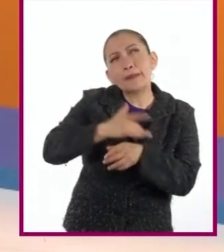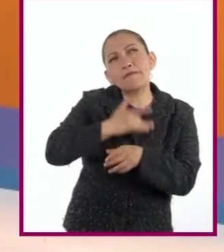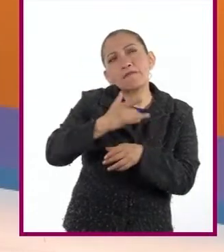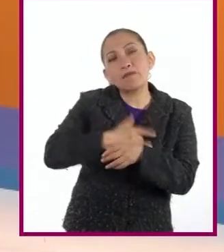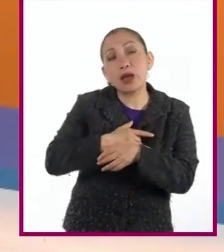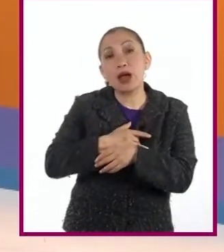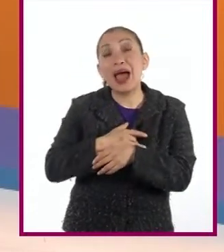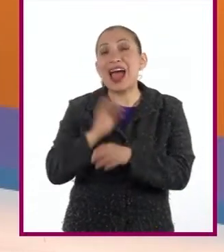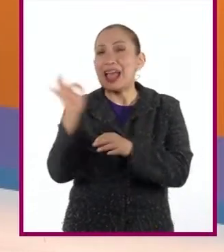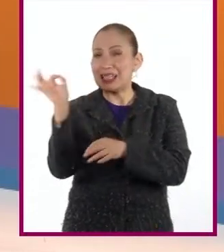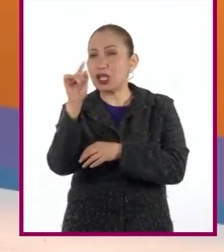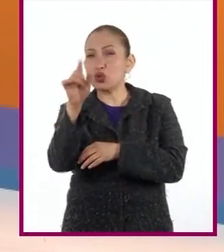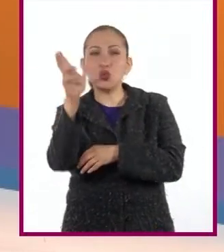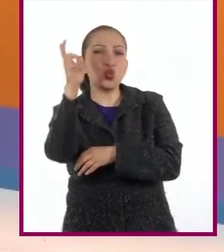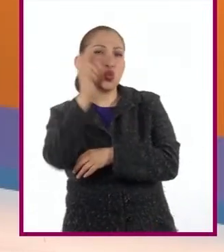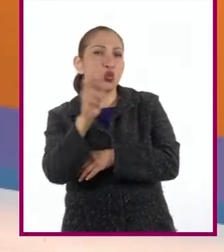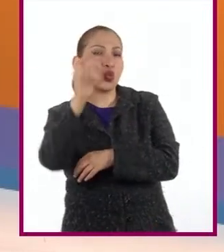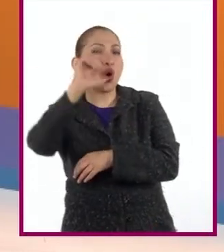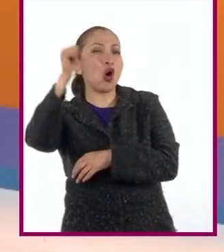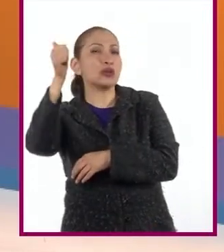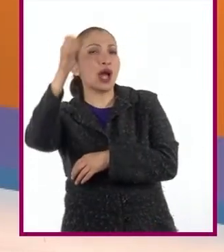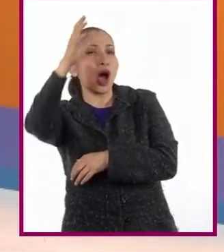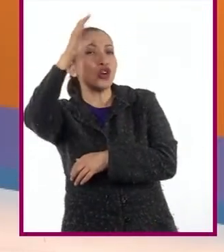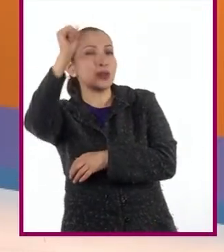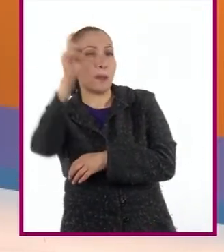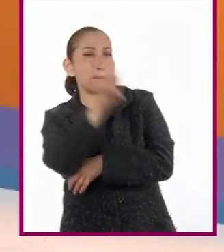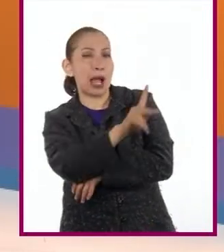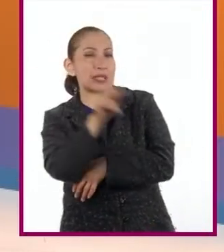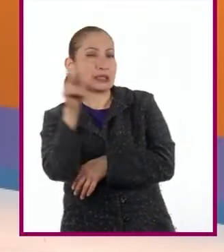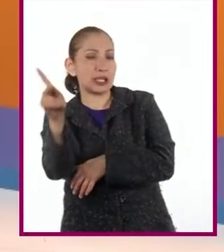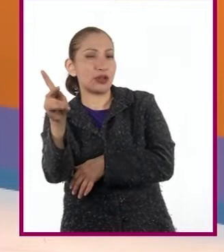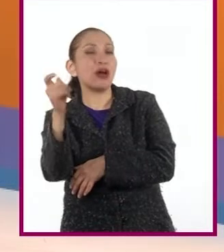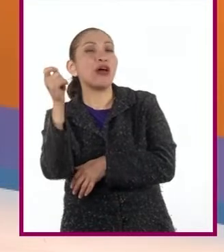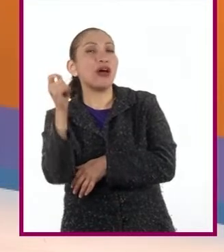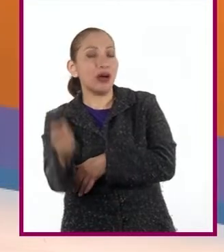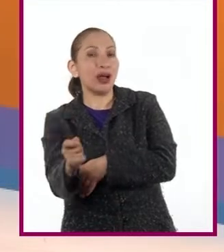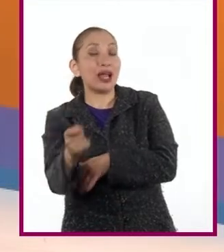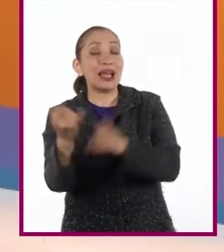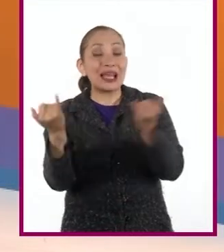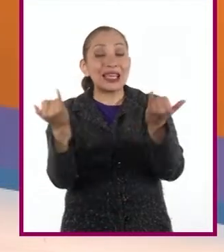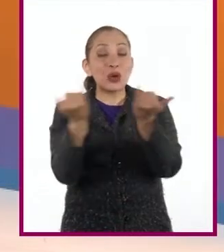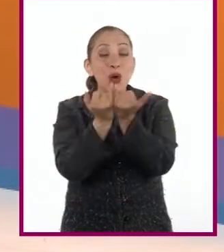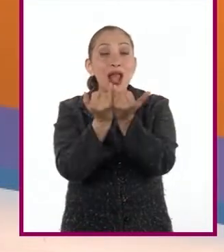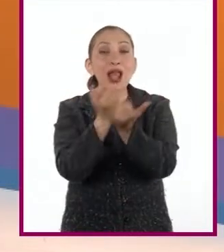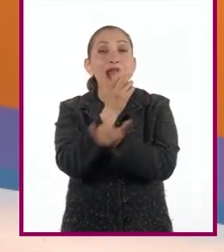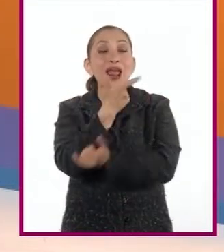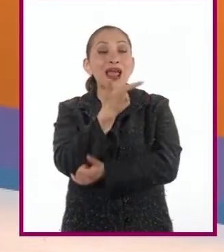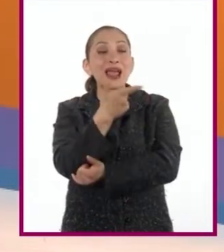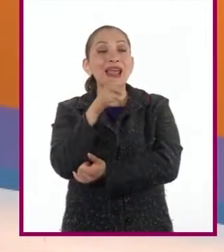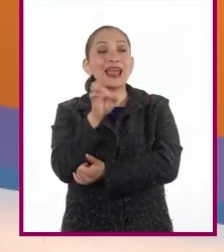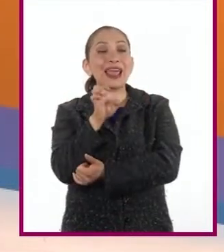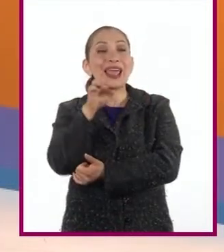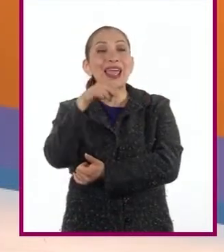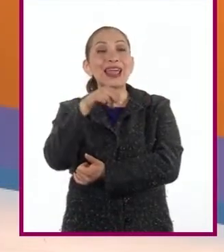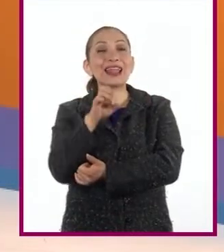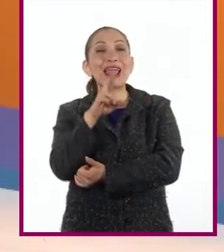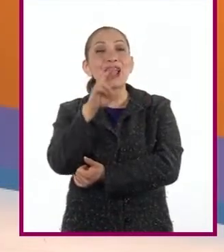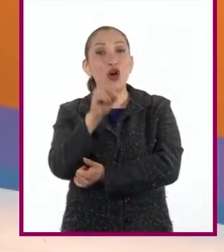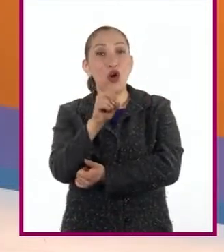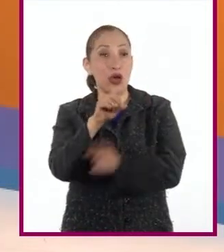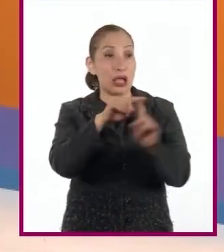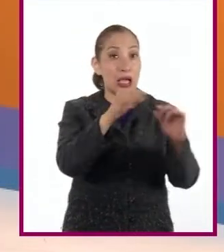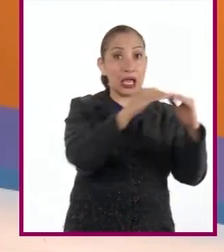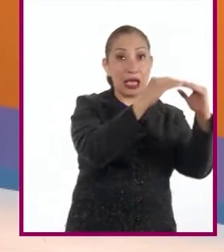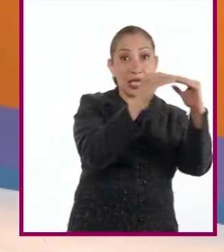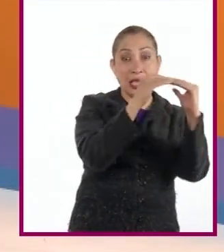cierto, seguramente han escuchado otro concepto muy similar. Me refiero a la igualdad de género. Para diferenciarla de la equidad